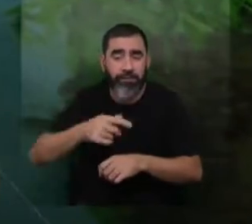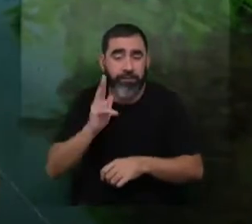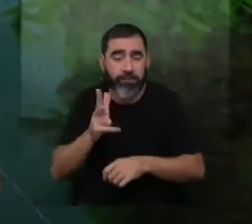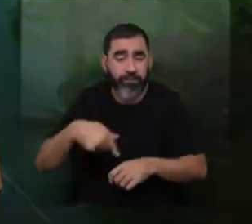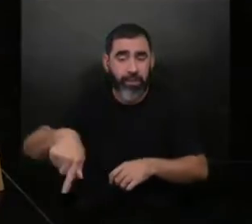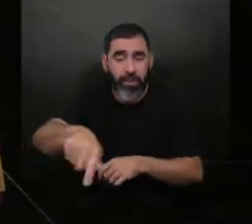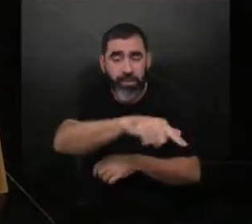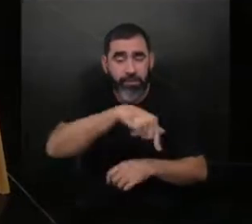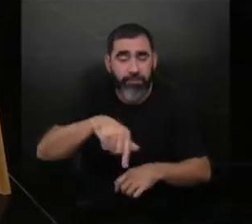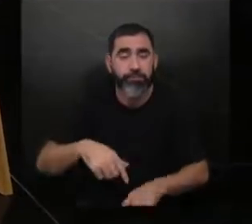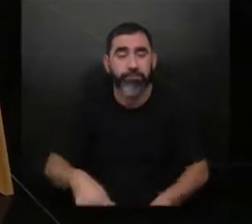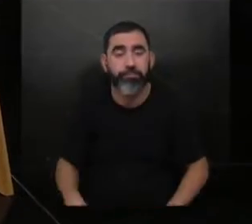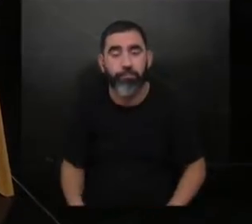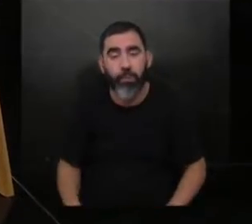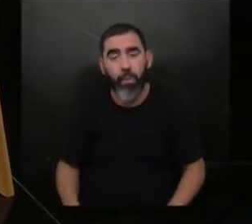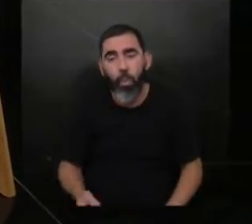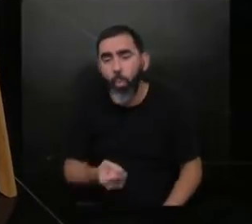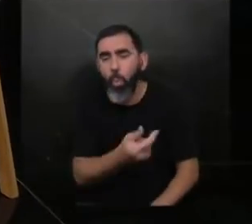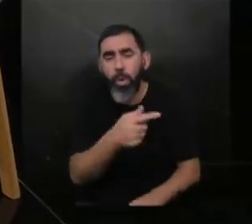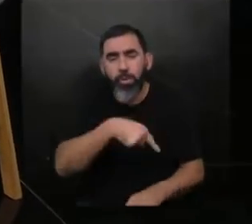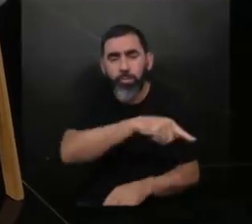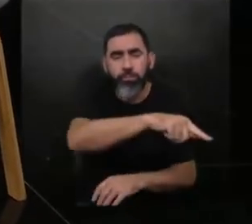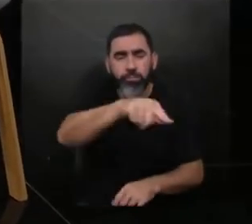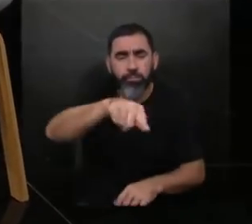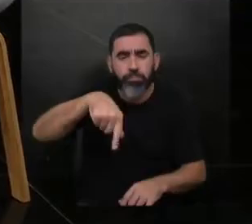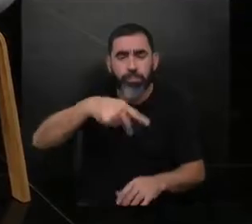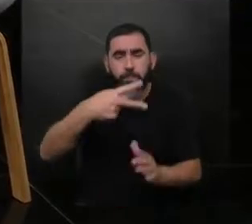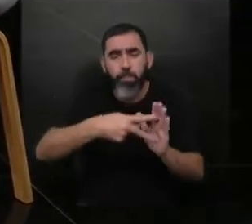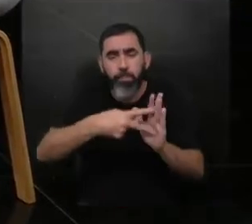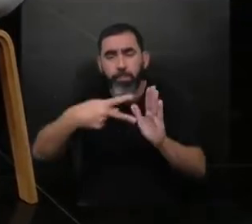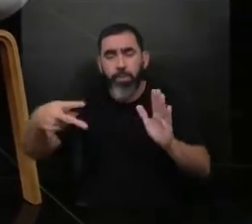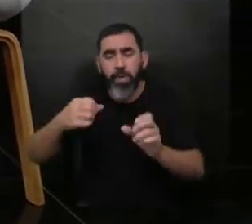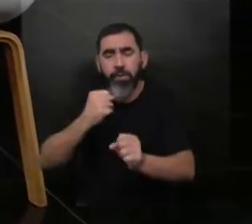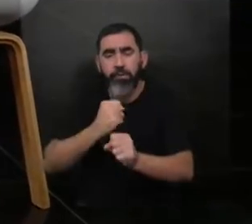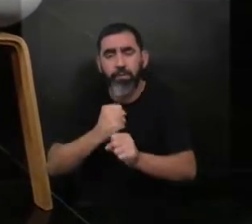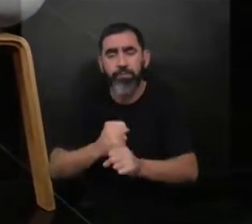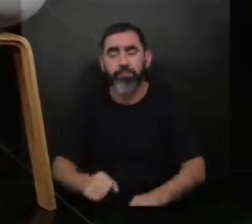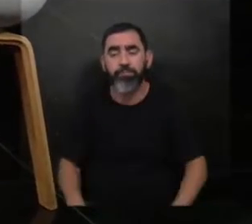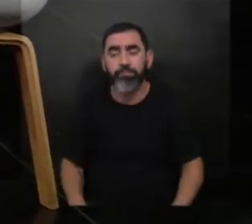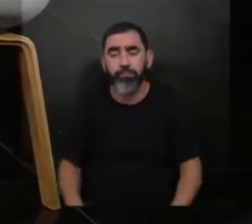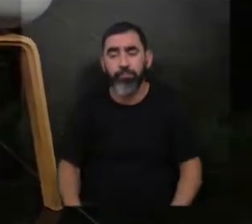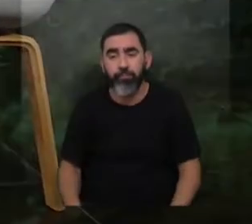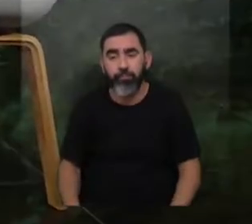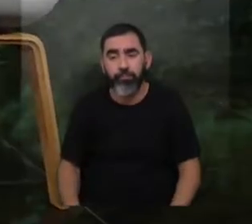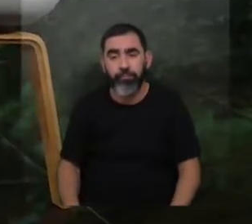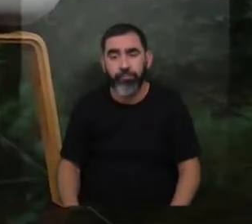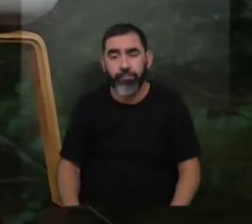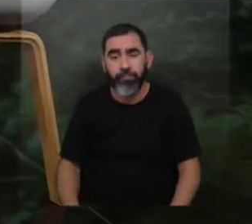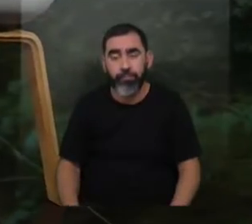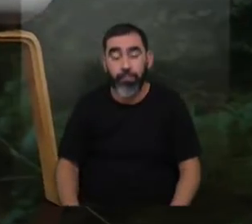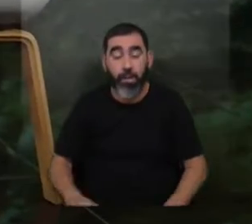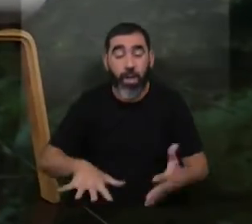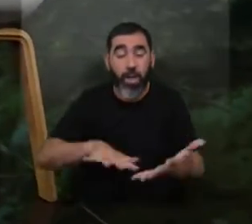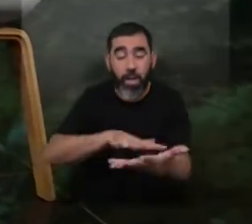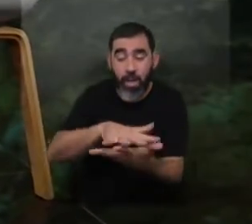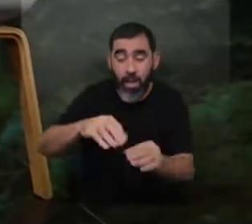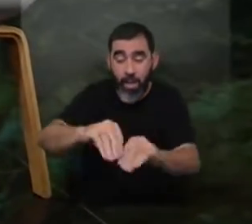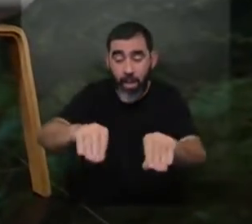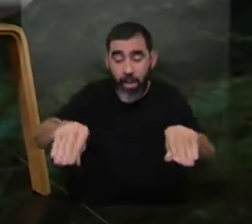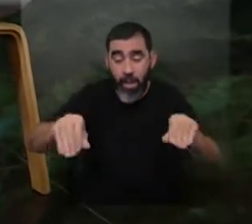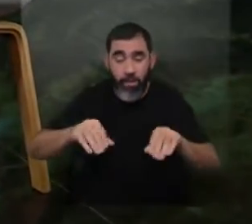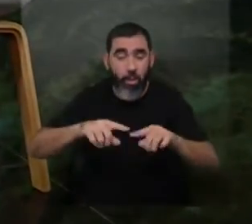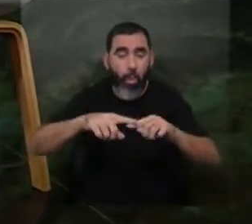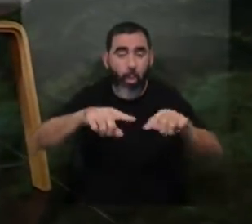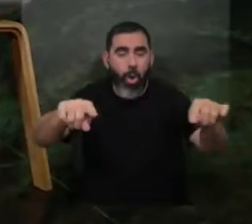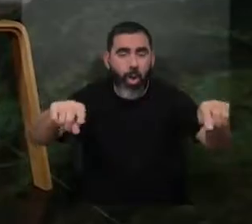¿En cuántos rectángulos se divide para planificar el trabajo? Lo que hacemos generalmente es tomar un área que no siempre va a ser